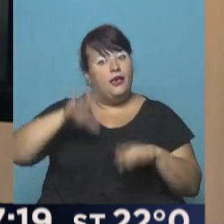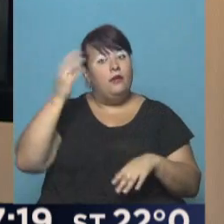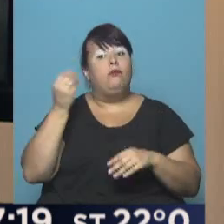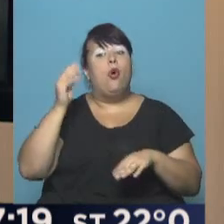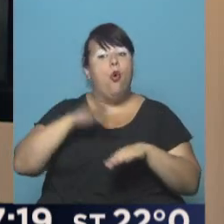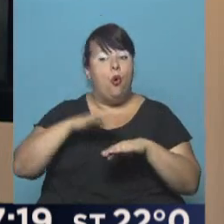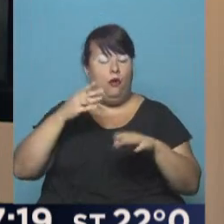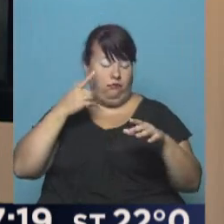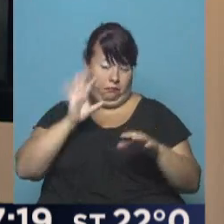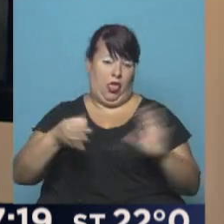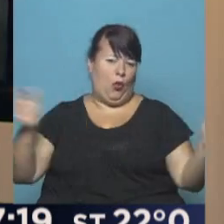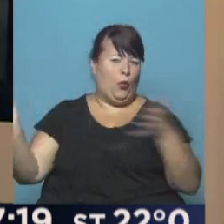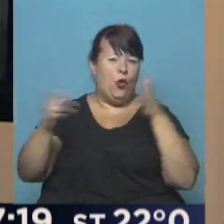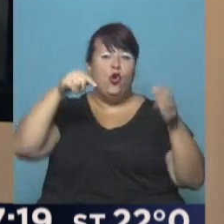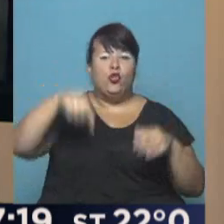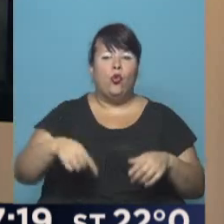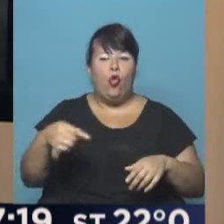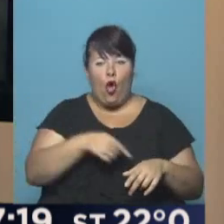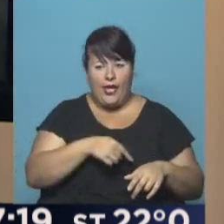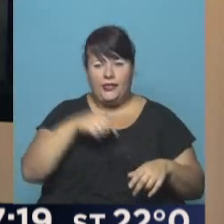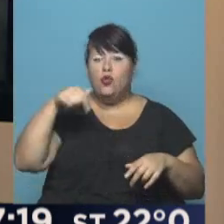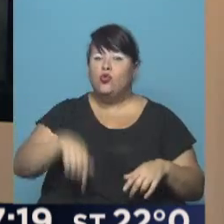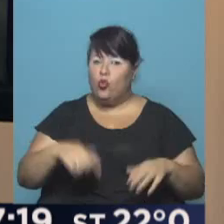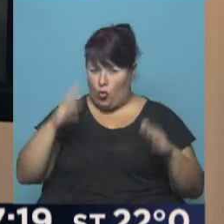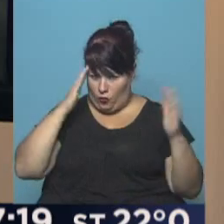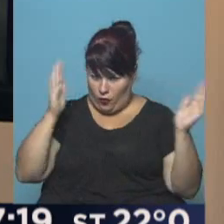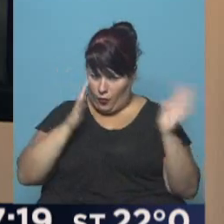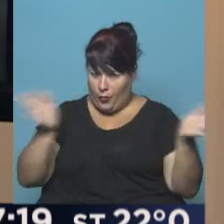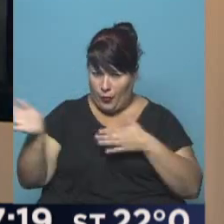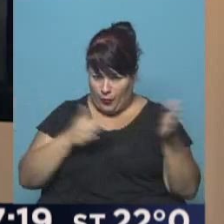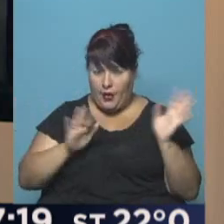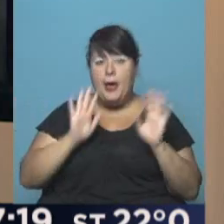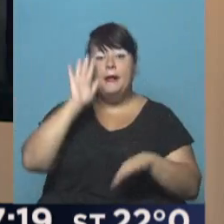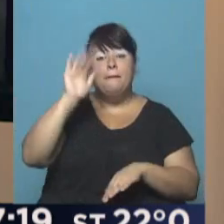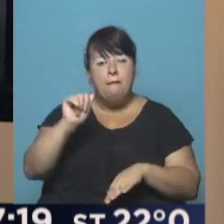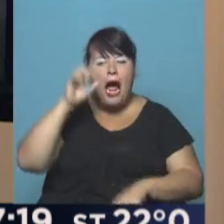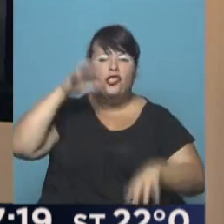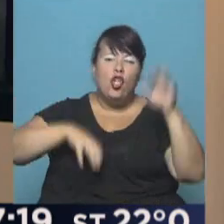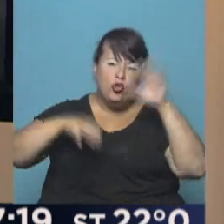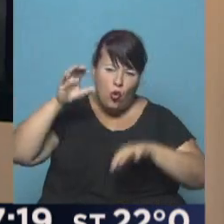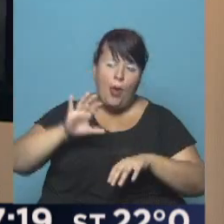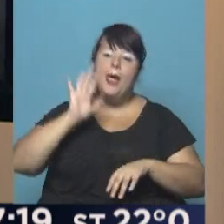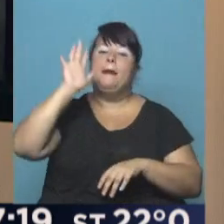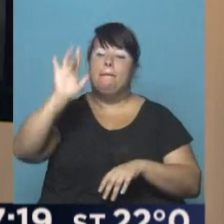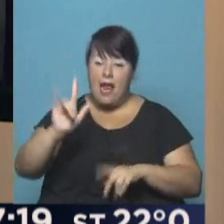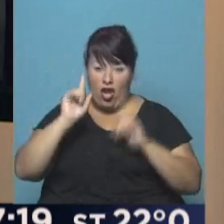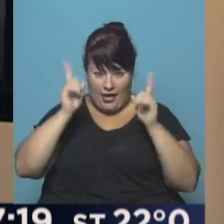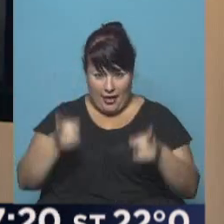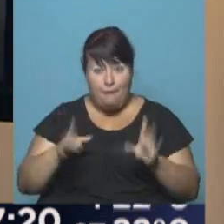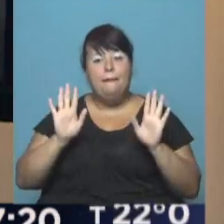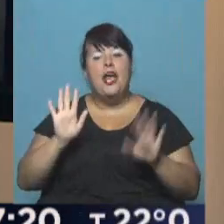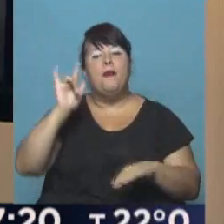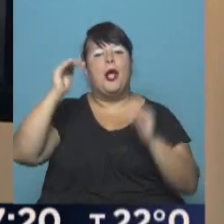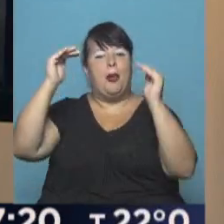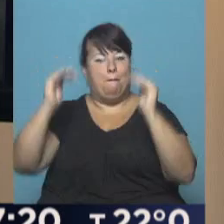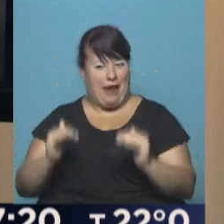su intensidad del sector sudoeste, sur, fuerte va a soplar. Martes alguna precipitación, miércoles también, pero ya de